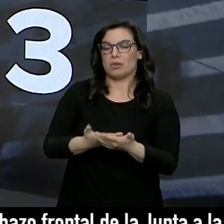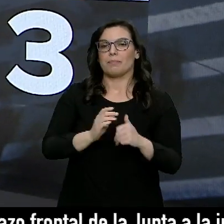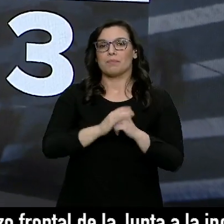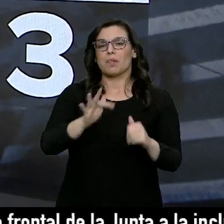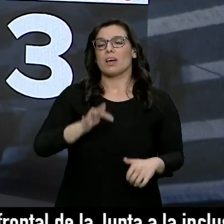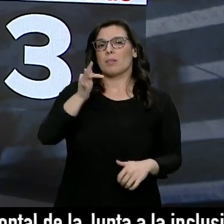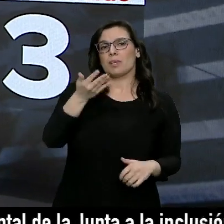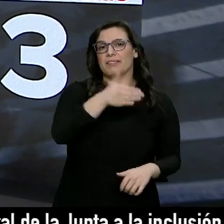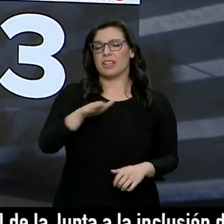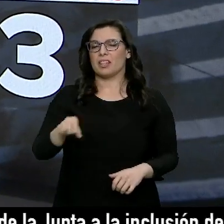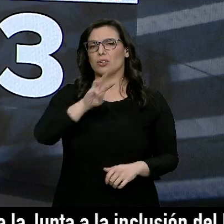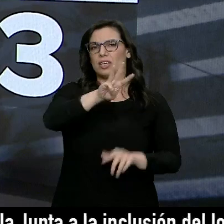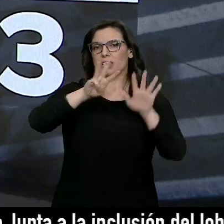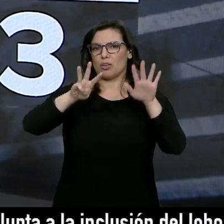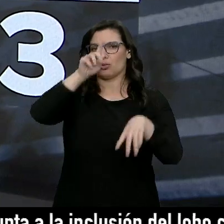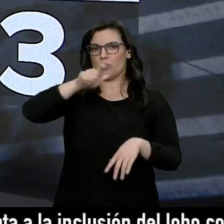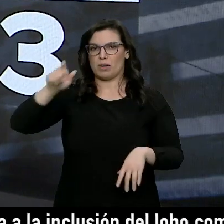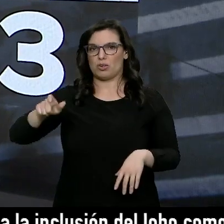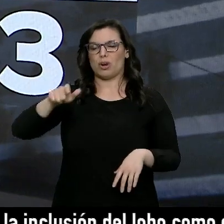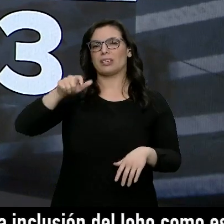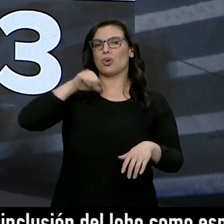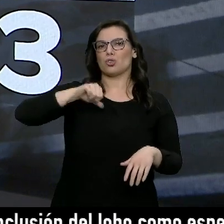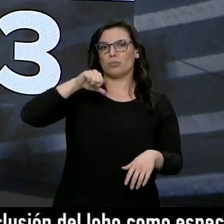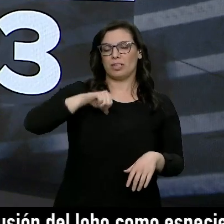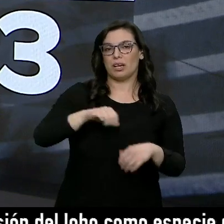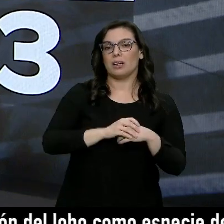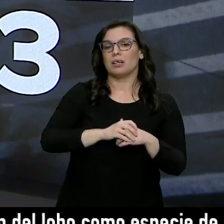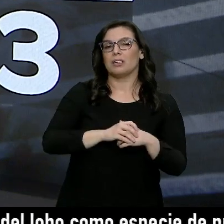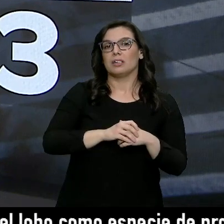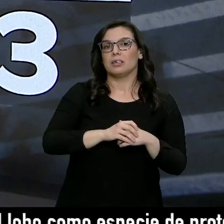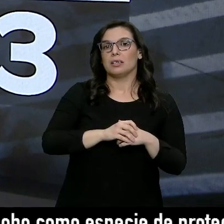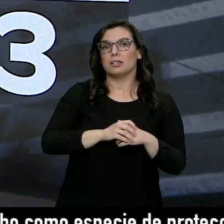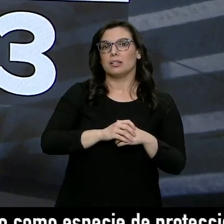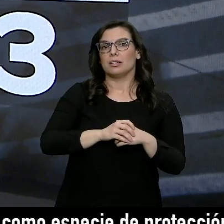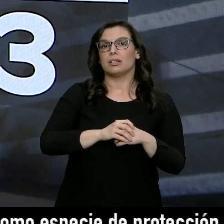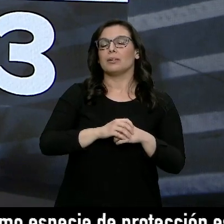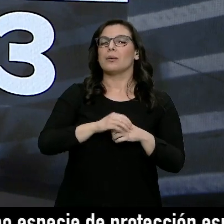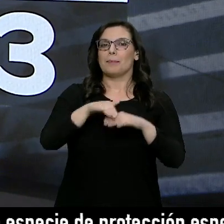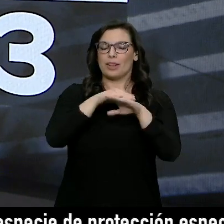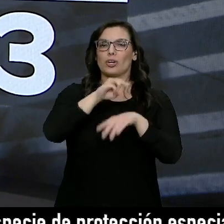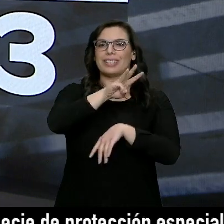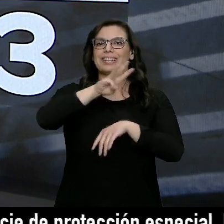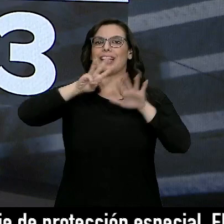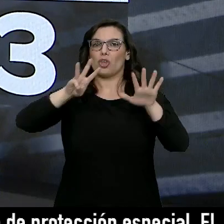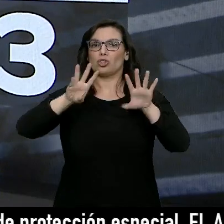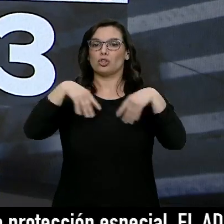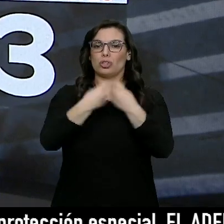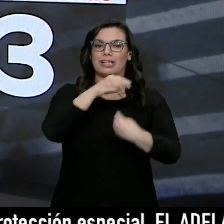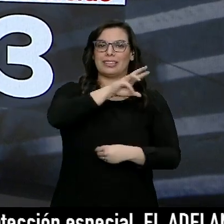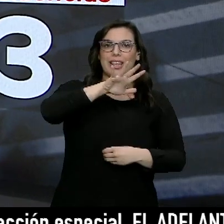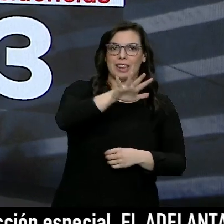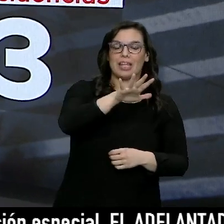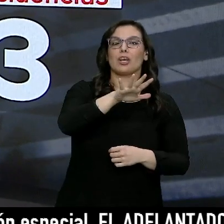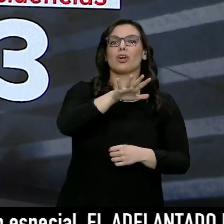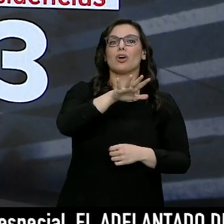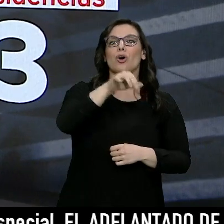han fallecido 38 personas en los hospitales, 35 en hospitales, y 3 más en residencias.